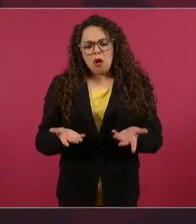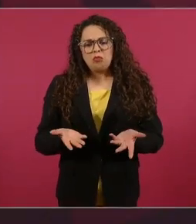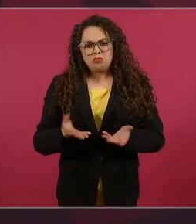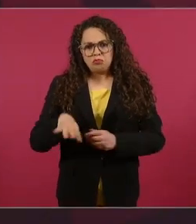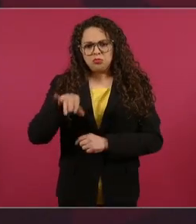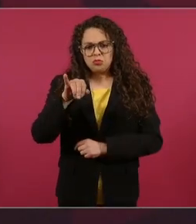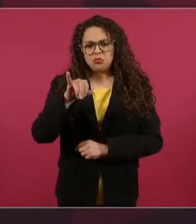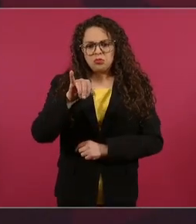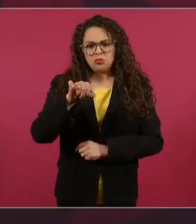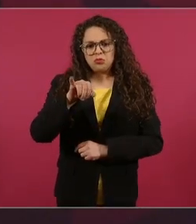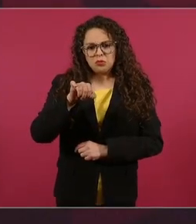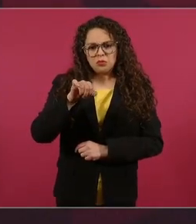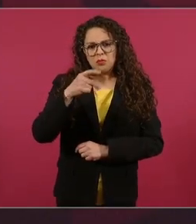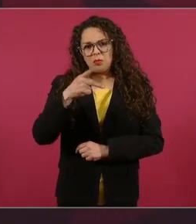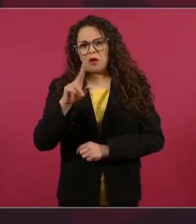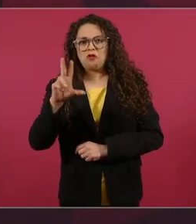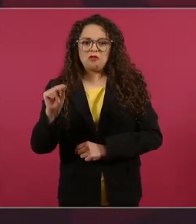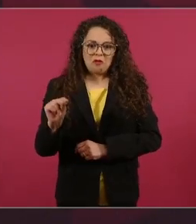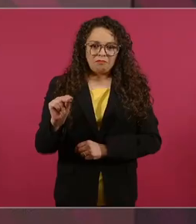Y no.